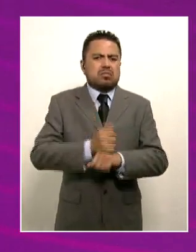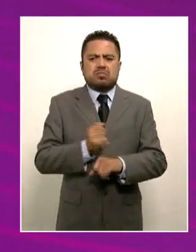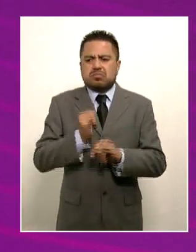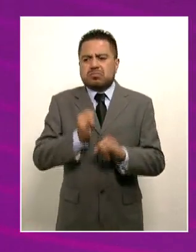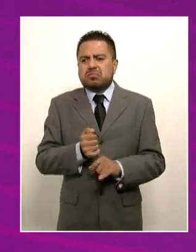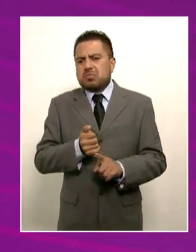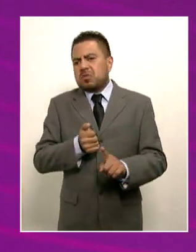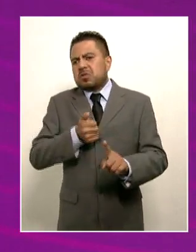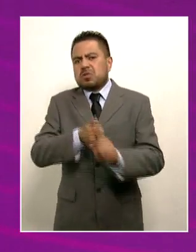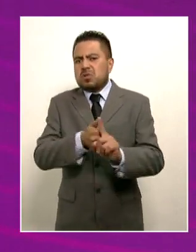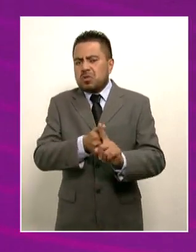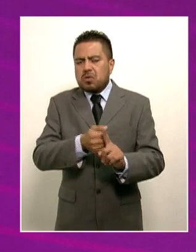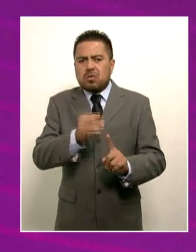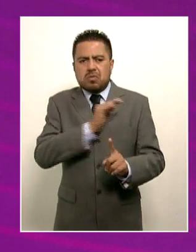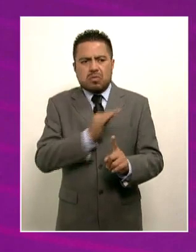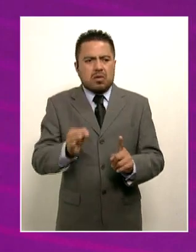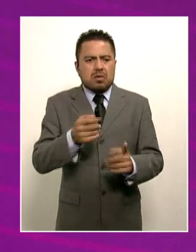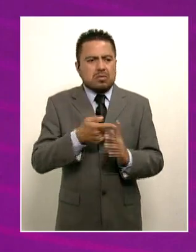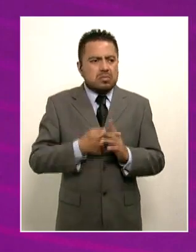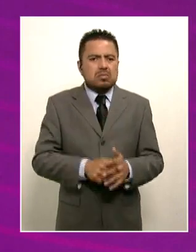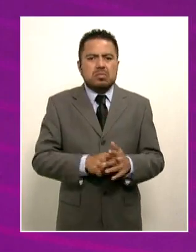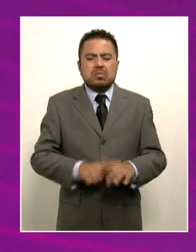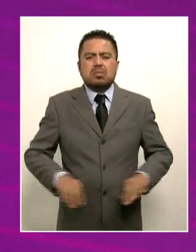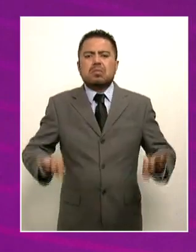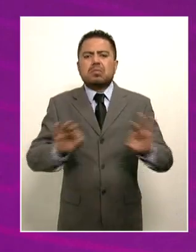el principio